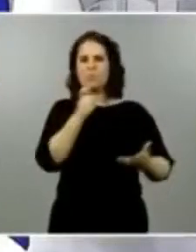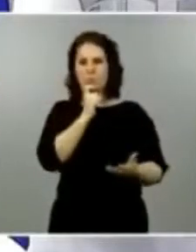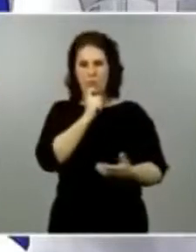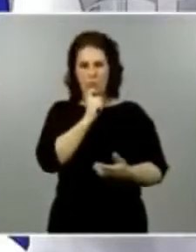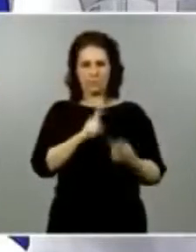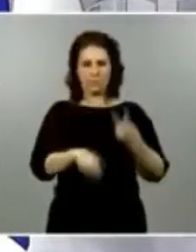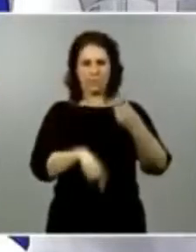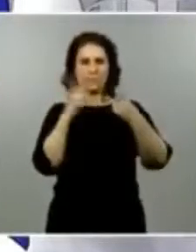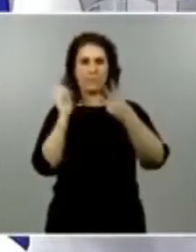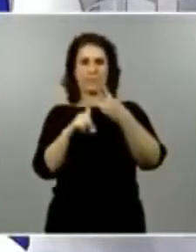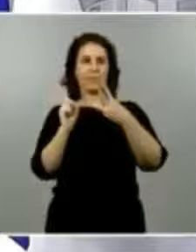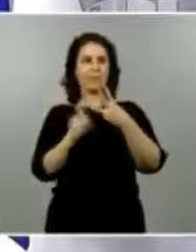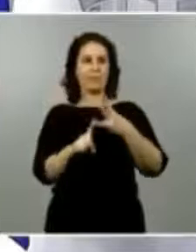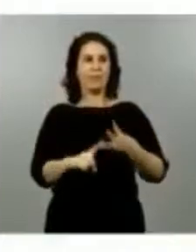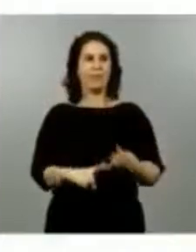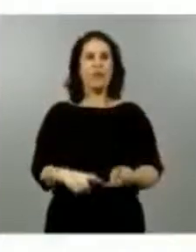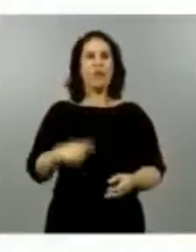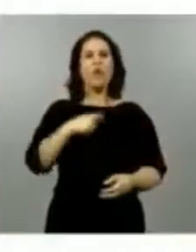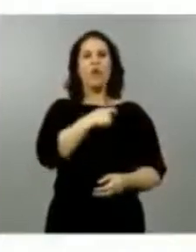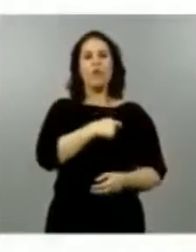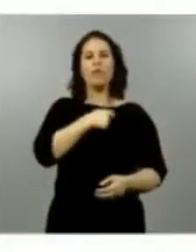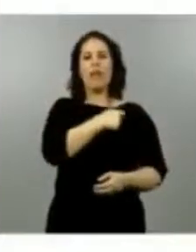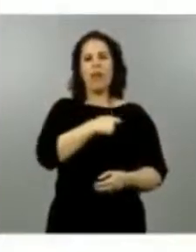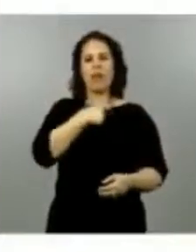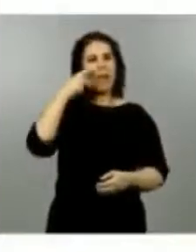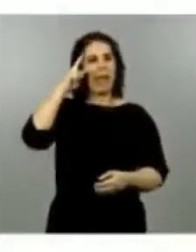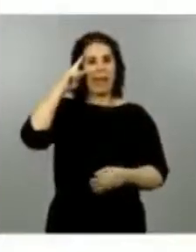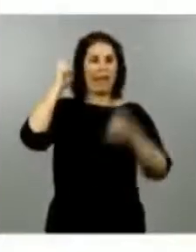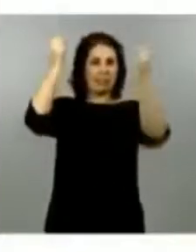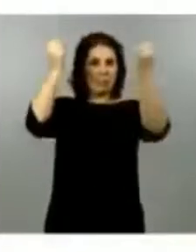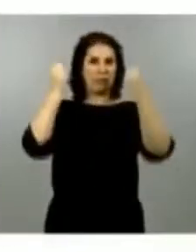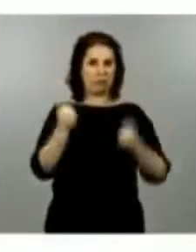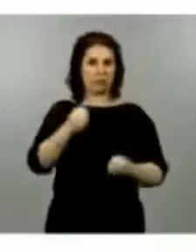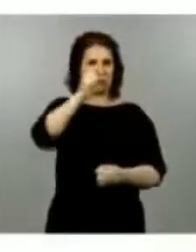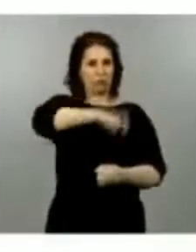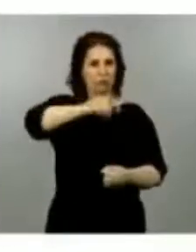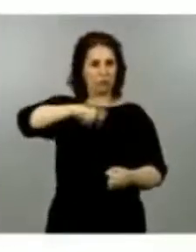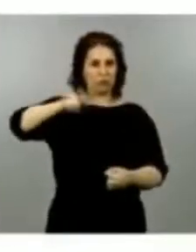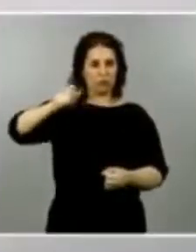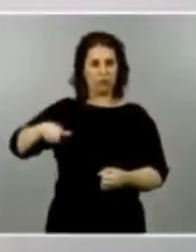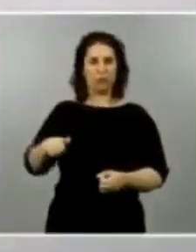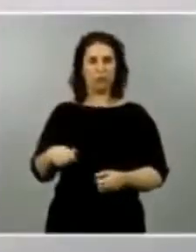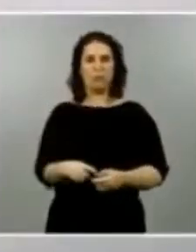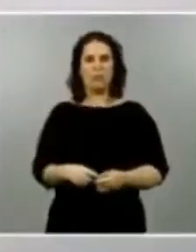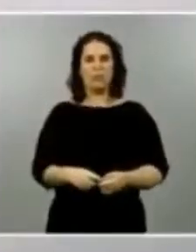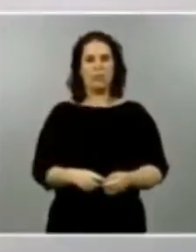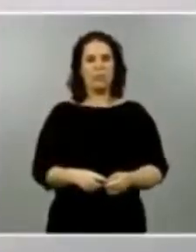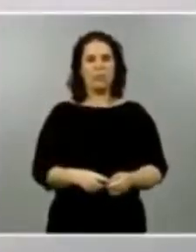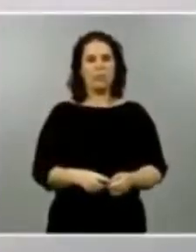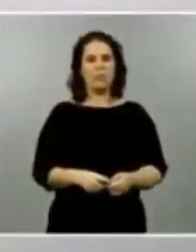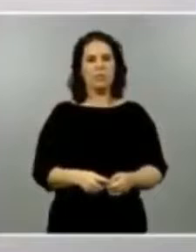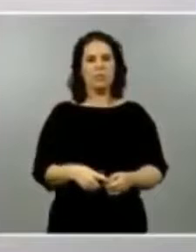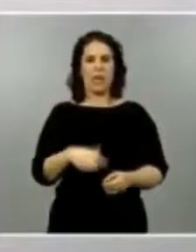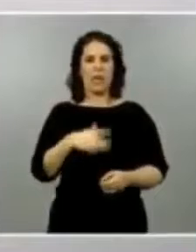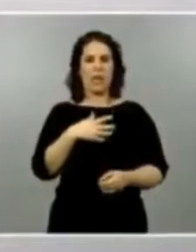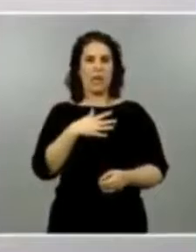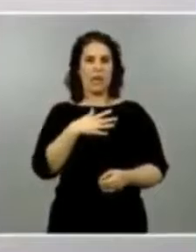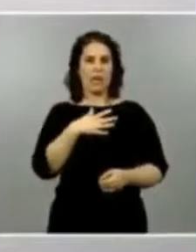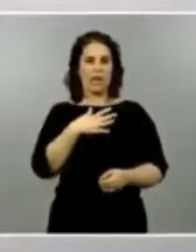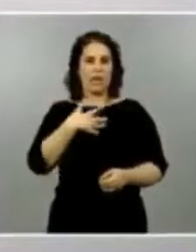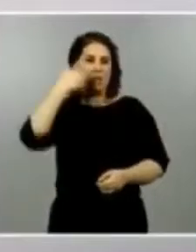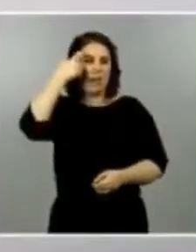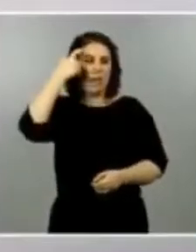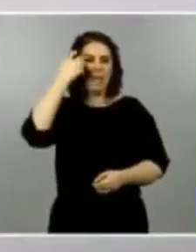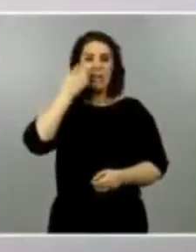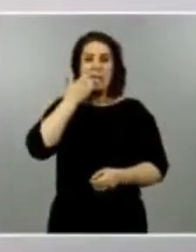tema de los del comité de expertos saber de alguna manera si los nombres no se nos están haciendo públicos sobre todos los nombres